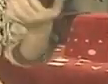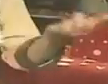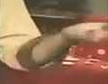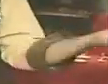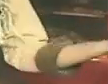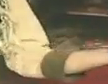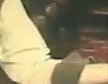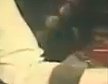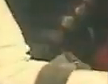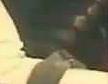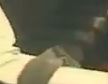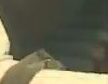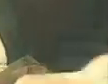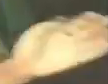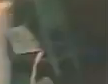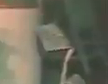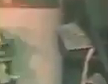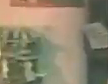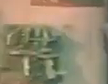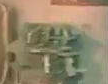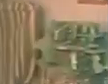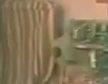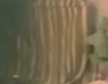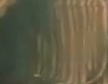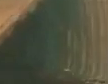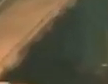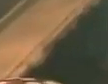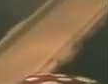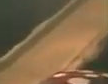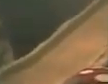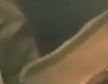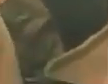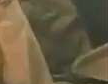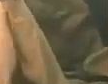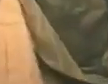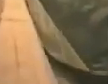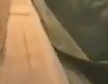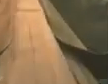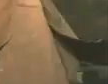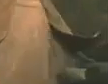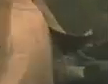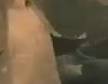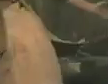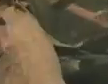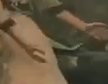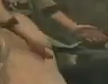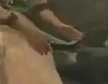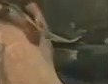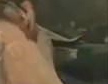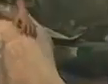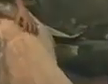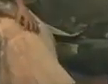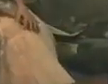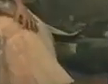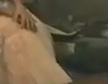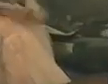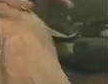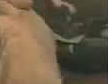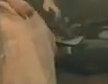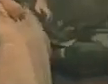cuántos cuentos cuentas, nunca sabrás cuántos cuentos sabes contar.